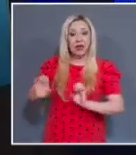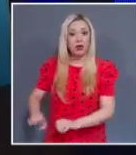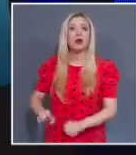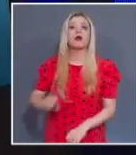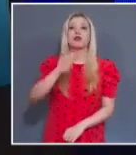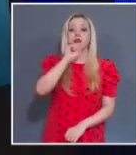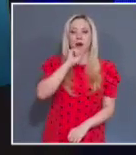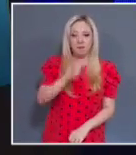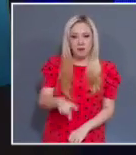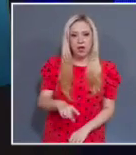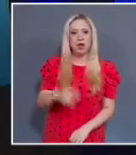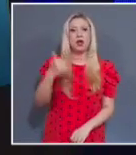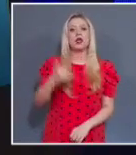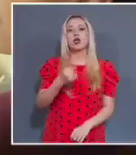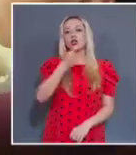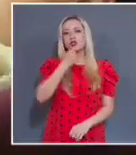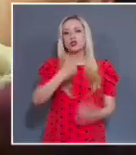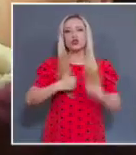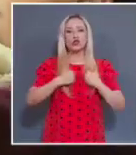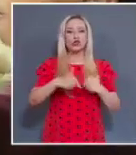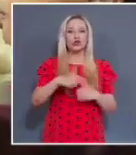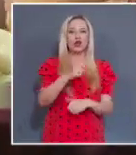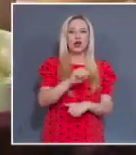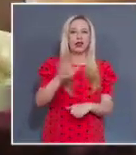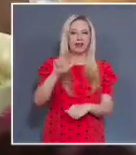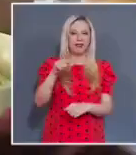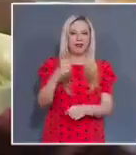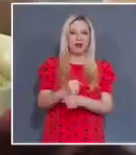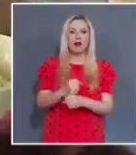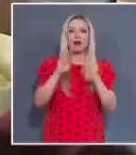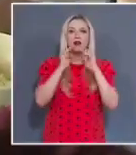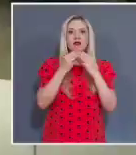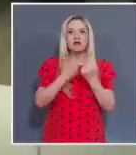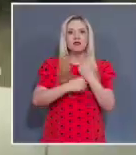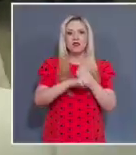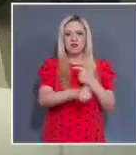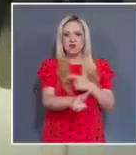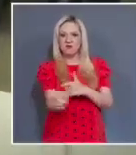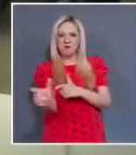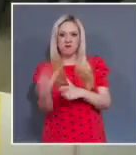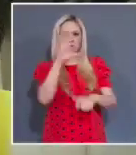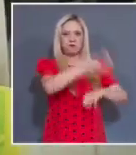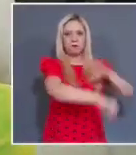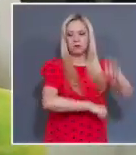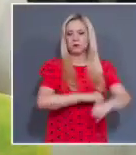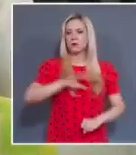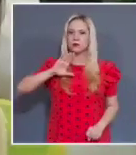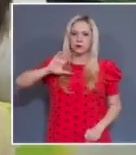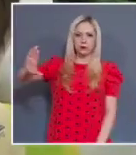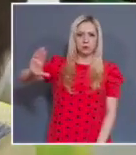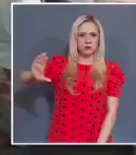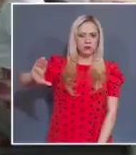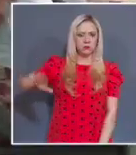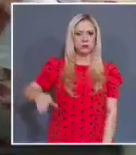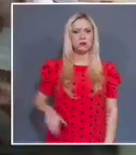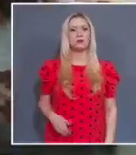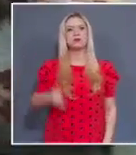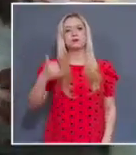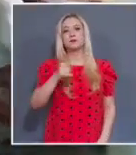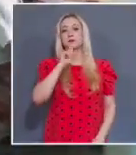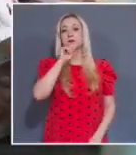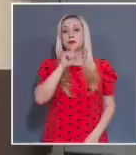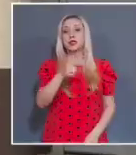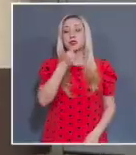adolescentes por parte de grupos armados. Otras de las acciones de la UNICEF fueron la atención educativa en albergues a 6,000 niñas, niños